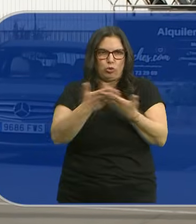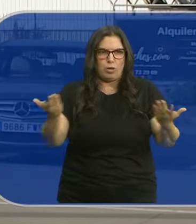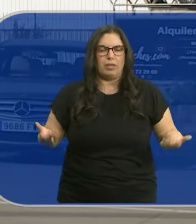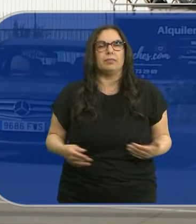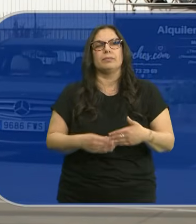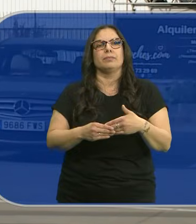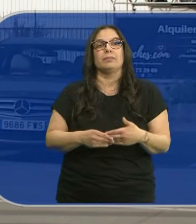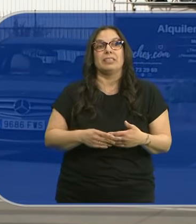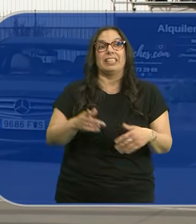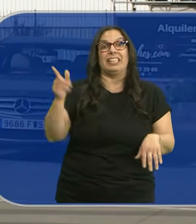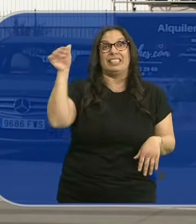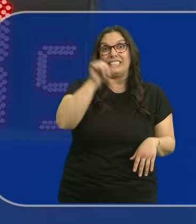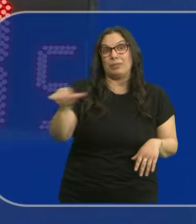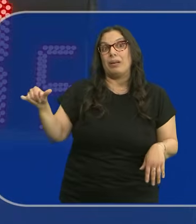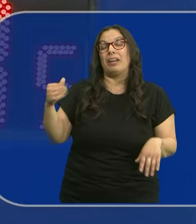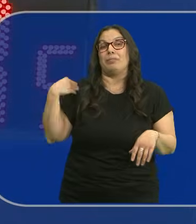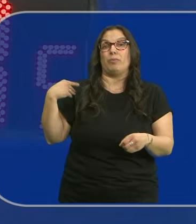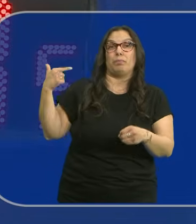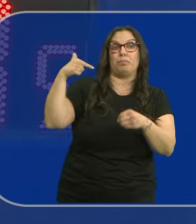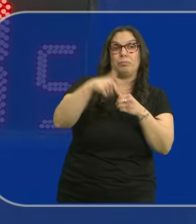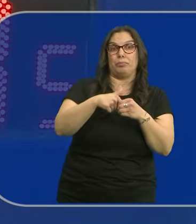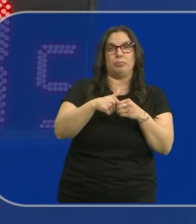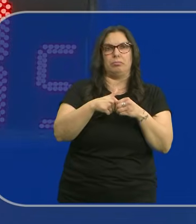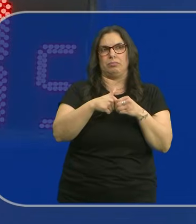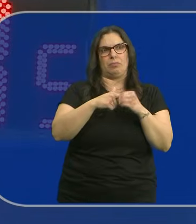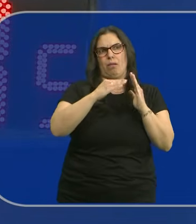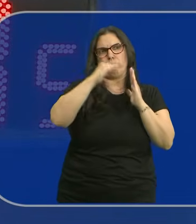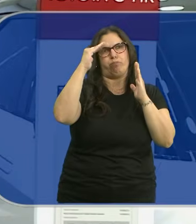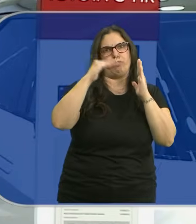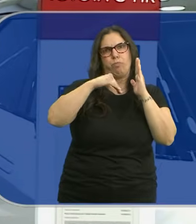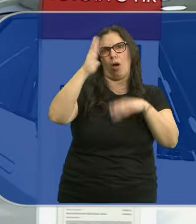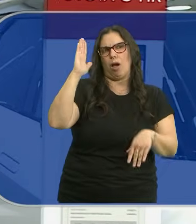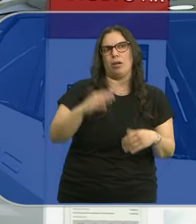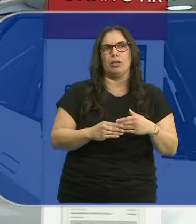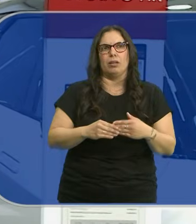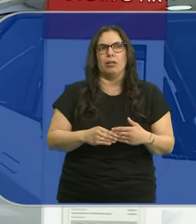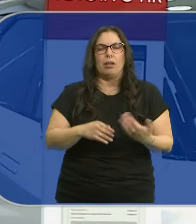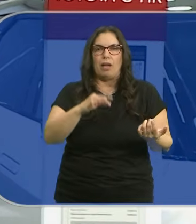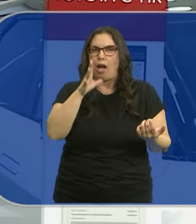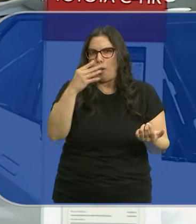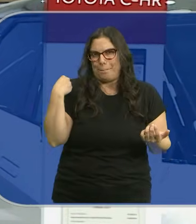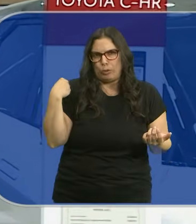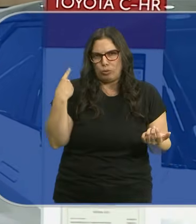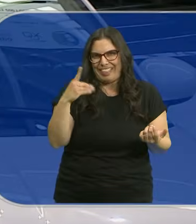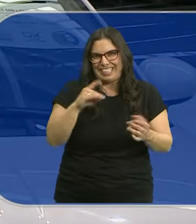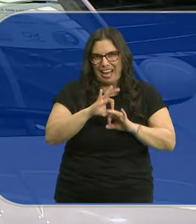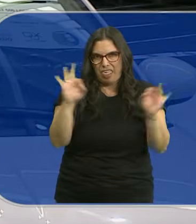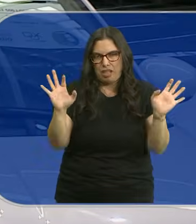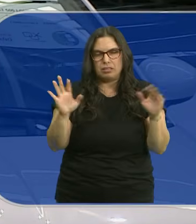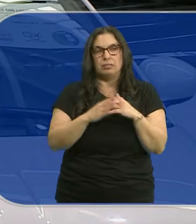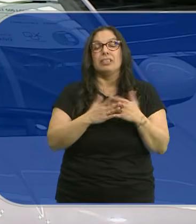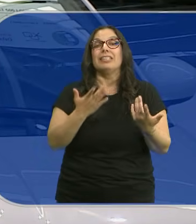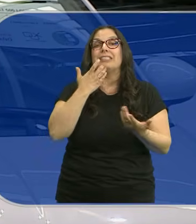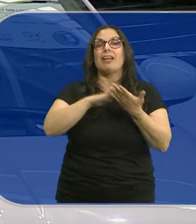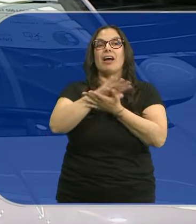Y menos tras estas semanas donde al repostar pierde por goleada con la gasolina. A que nadie pregunta prácticamente por él, o sea, es muy raro ya. Eso sí,